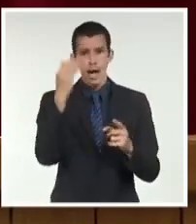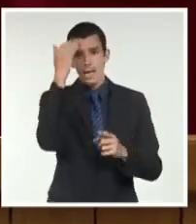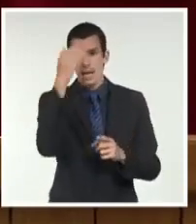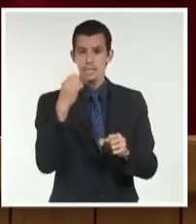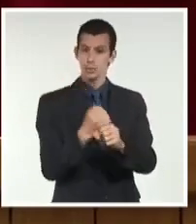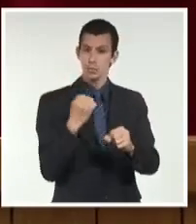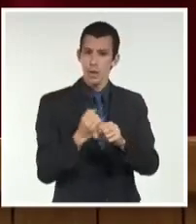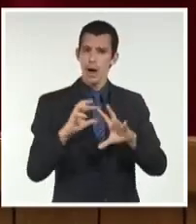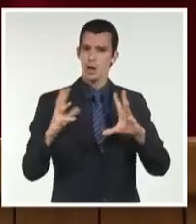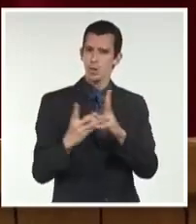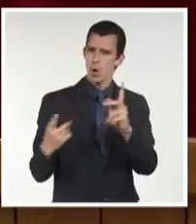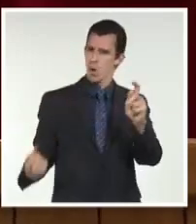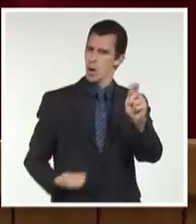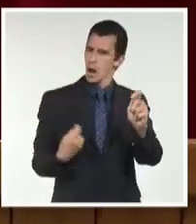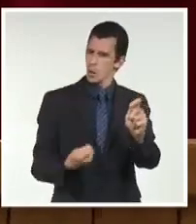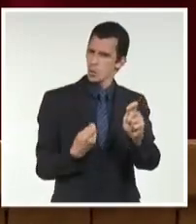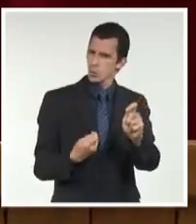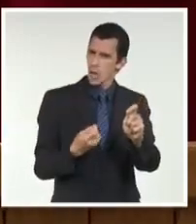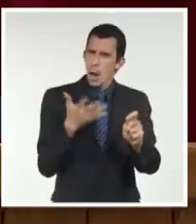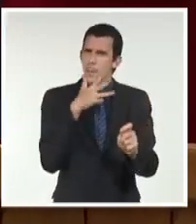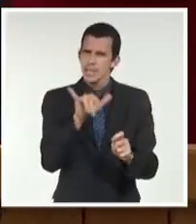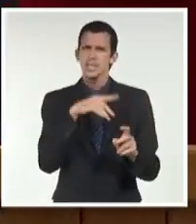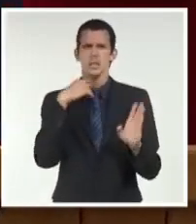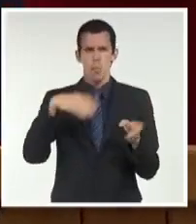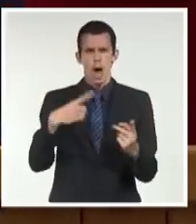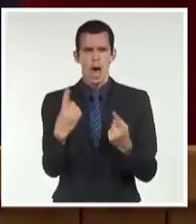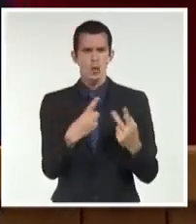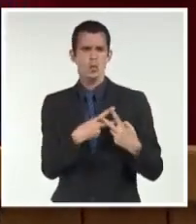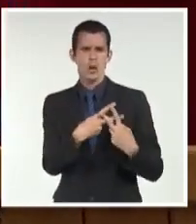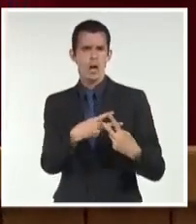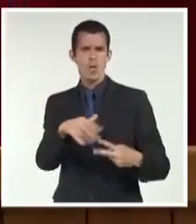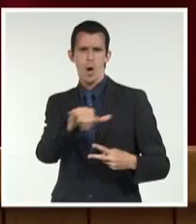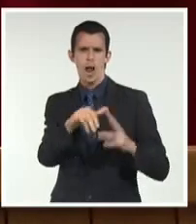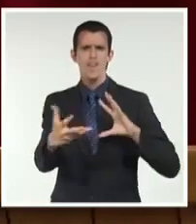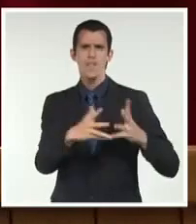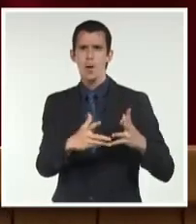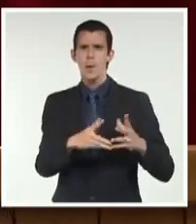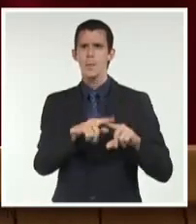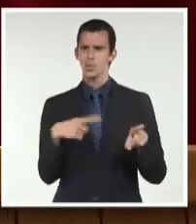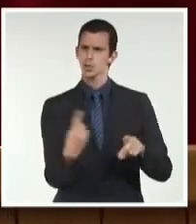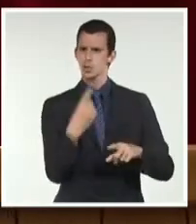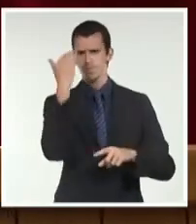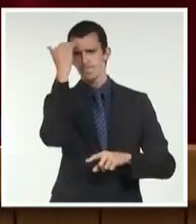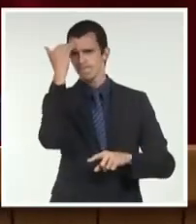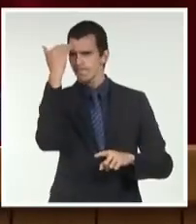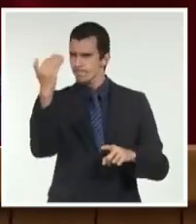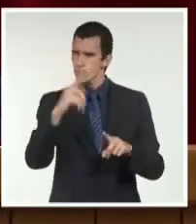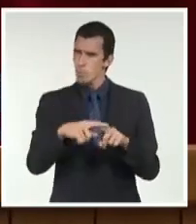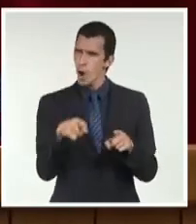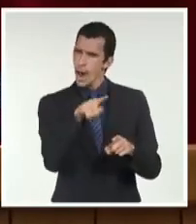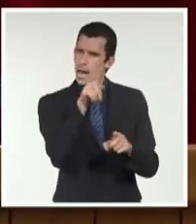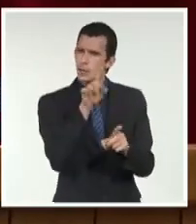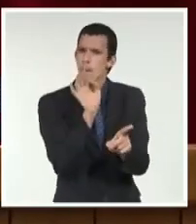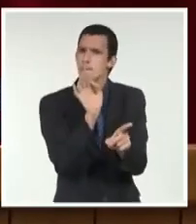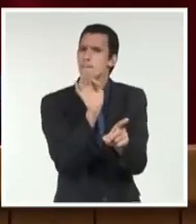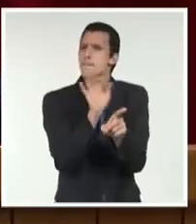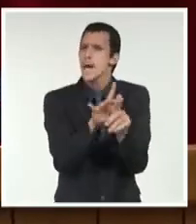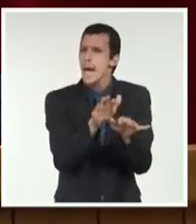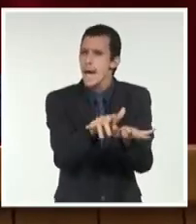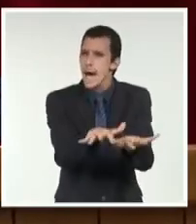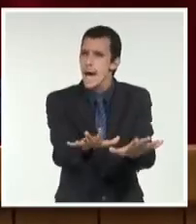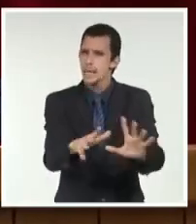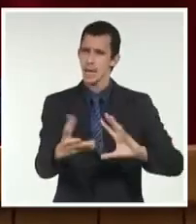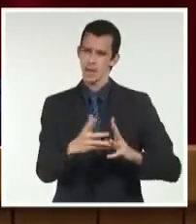heroísmo, por tanta nobleza y creatividad. En un reciente recorrido por Mayabeque, hablé de este